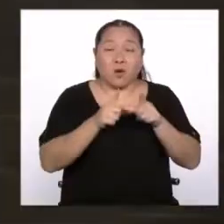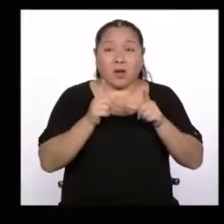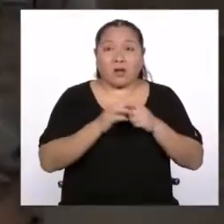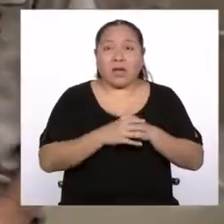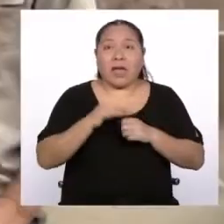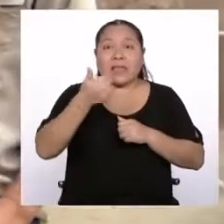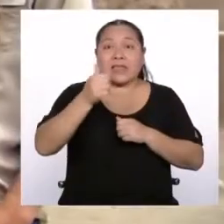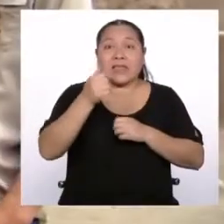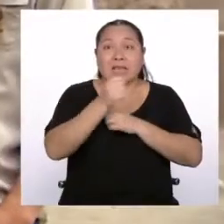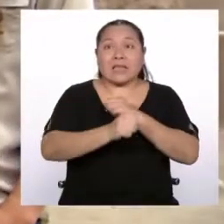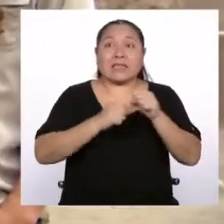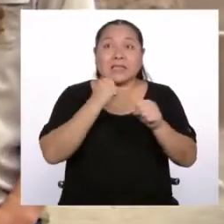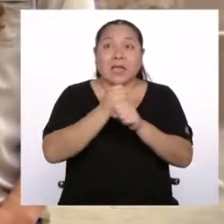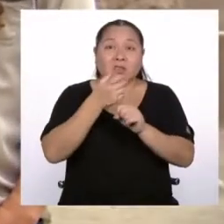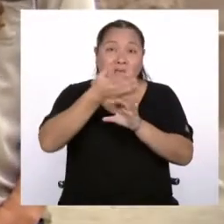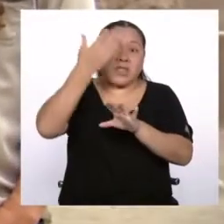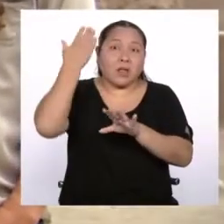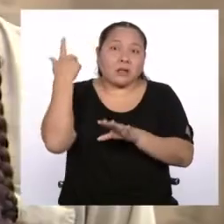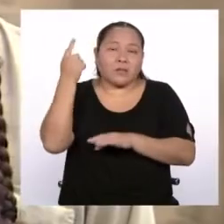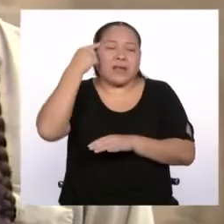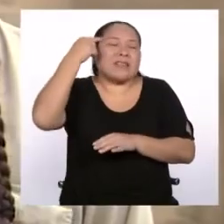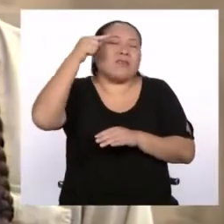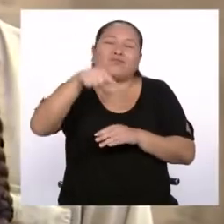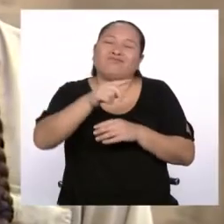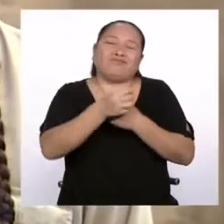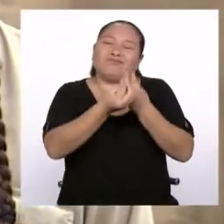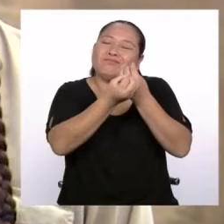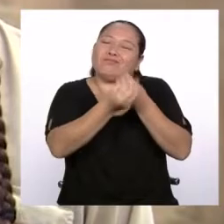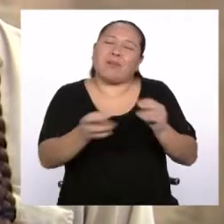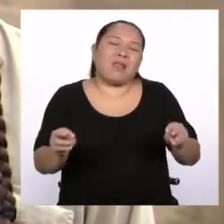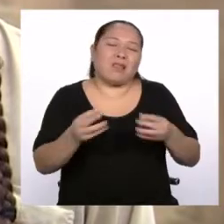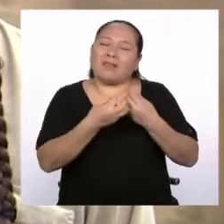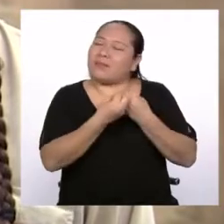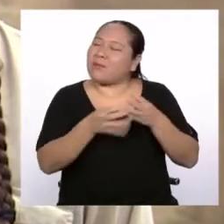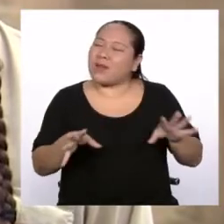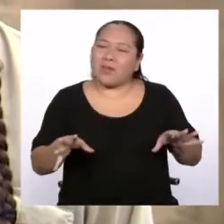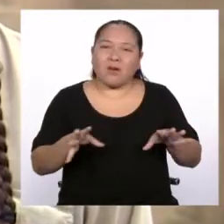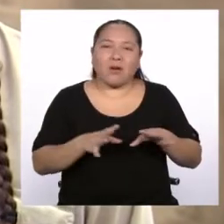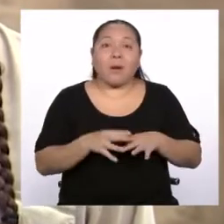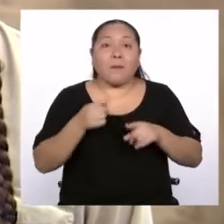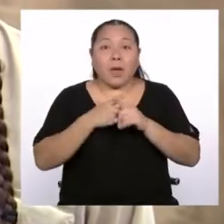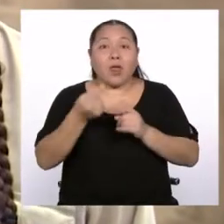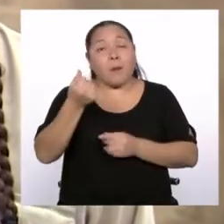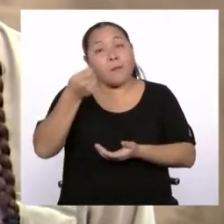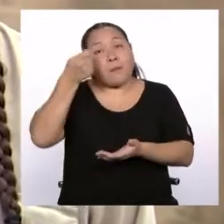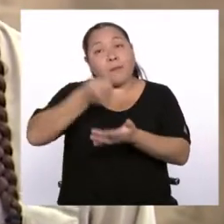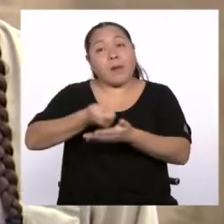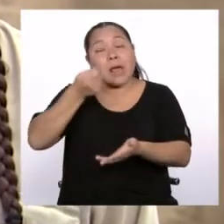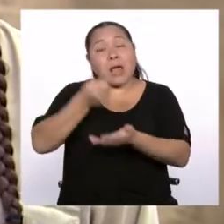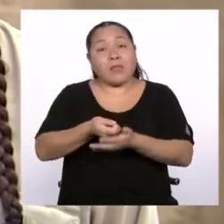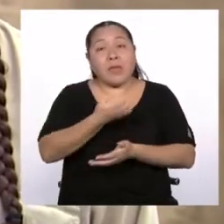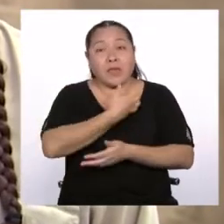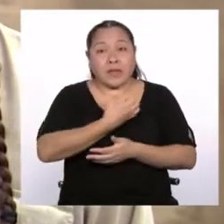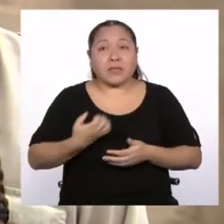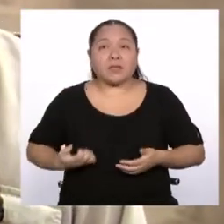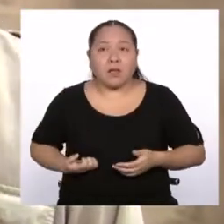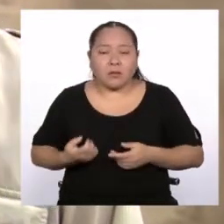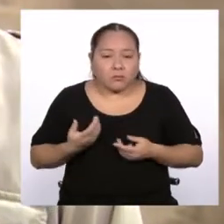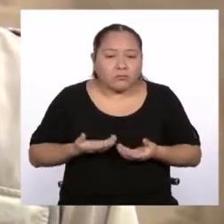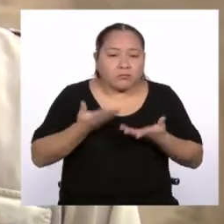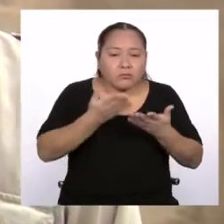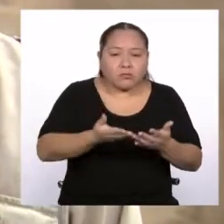que iba a ser irremediablemente perdido, pero con dinero del Estado se ha ido interviniendo las pirámides para